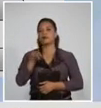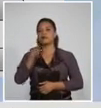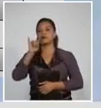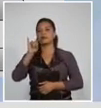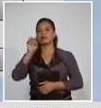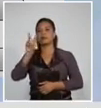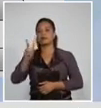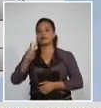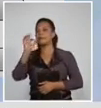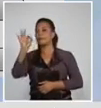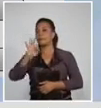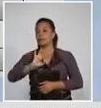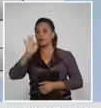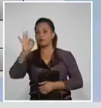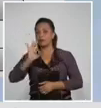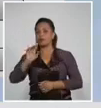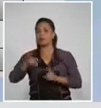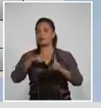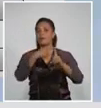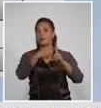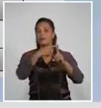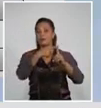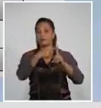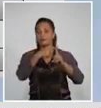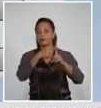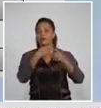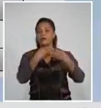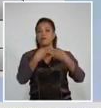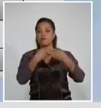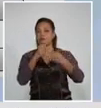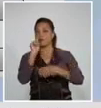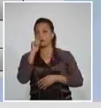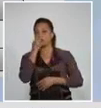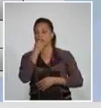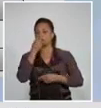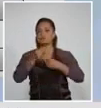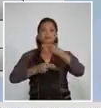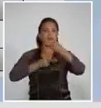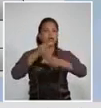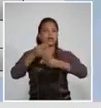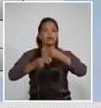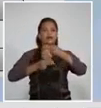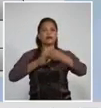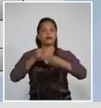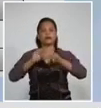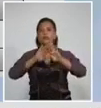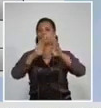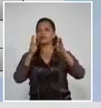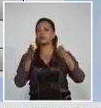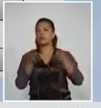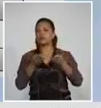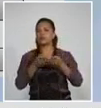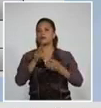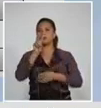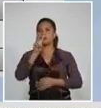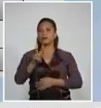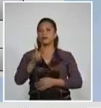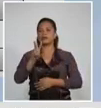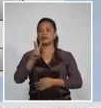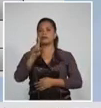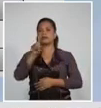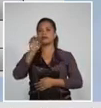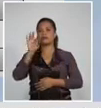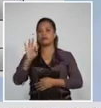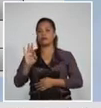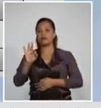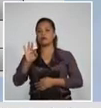3,62% de positividad de las muestras analizadas y de un total de 218